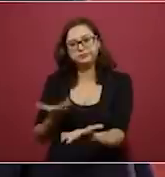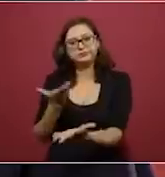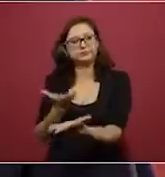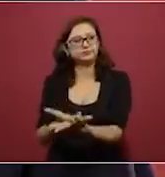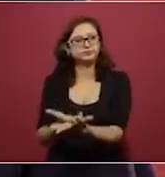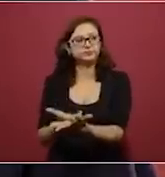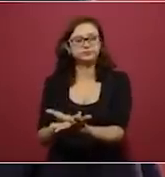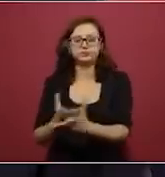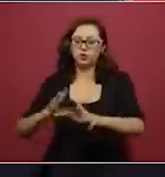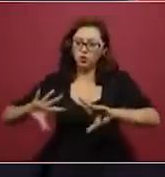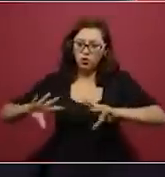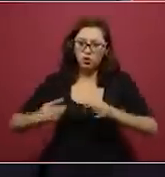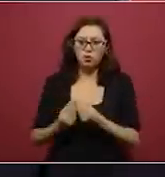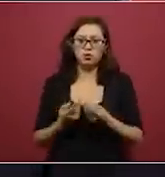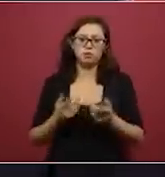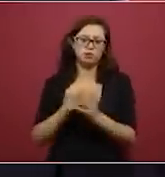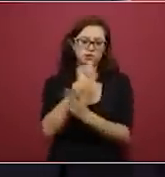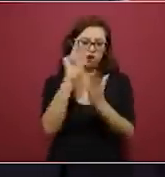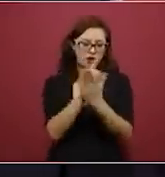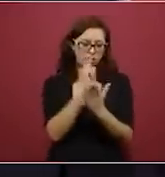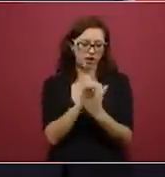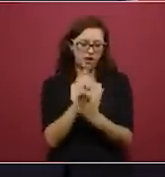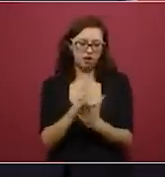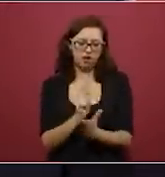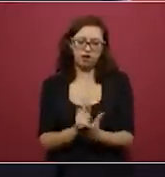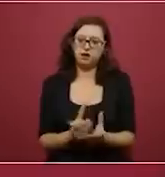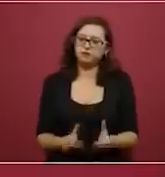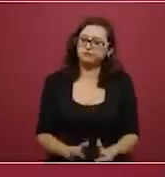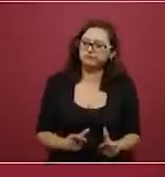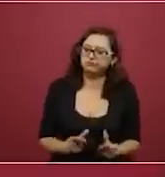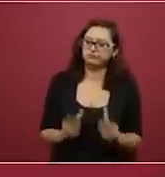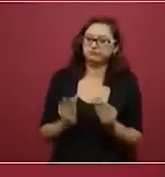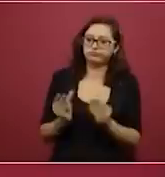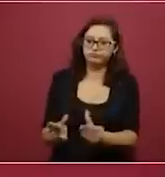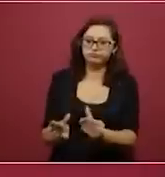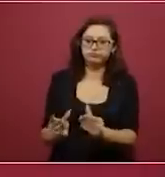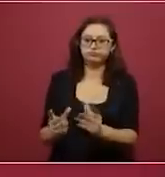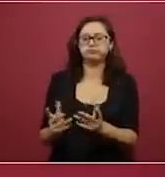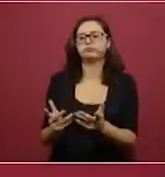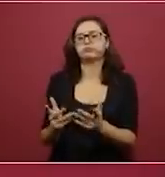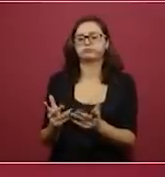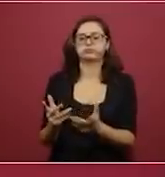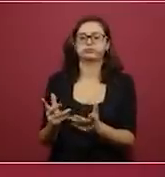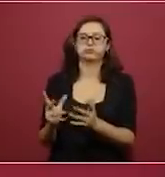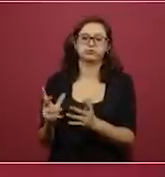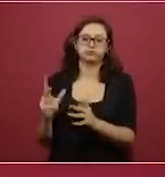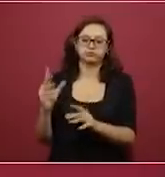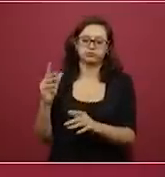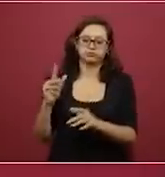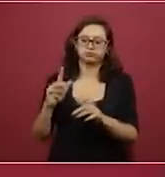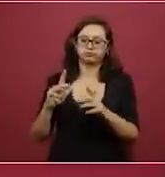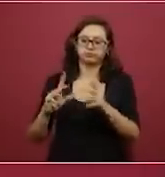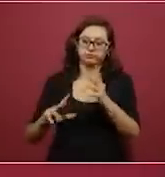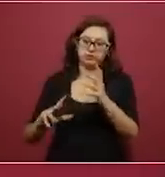el paquete de leyes que se complementan el diseño